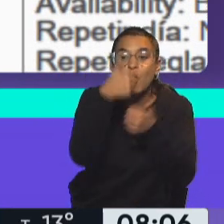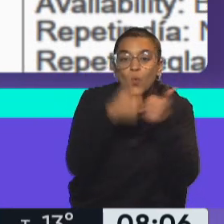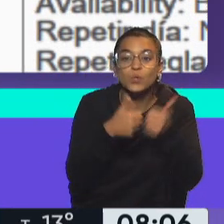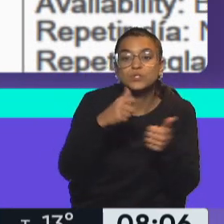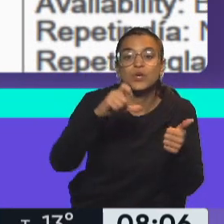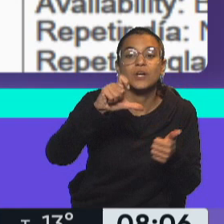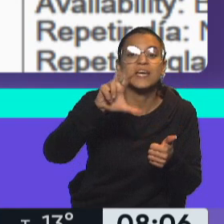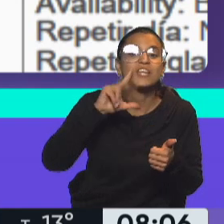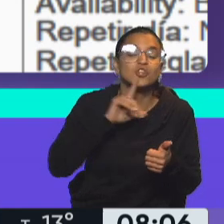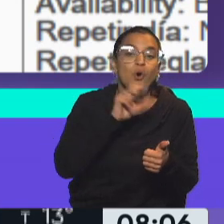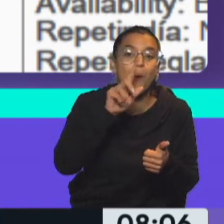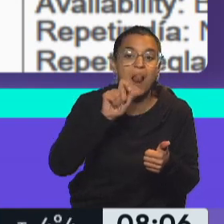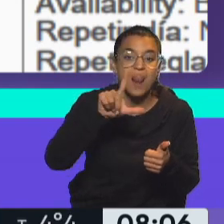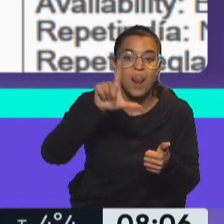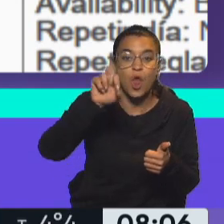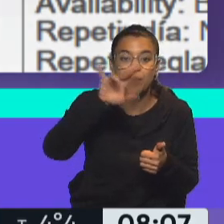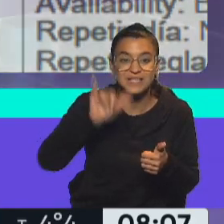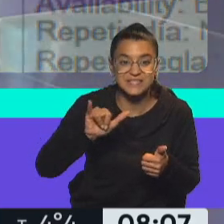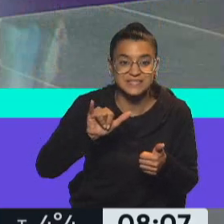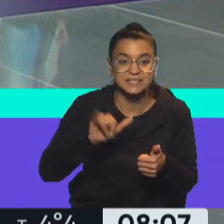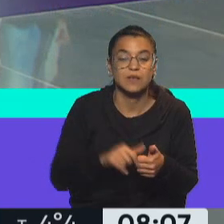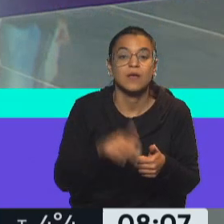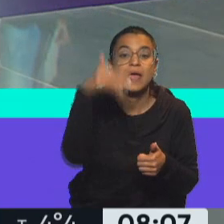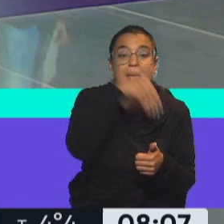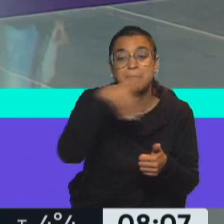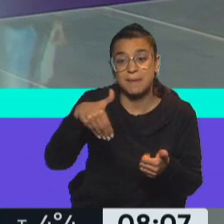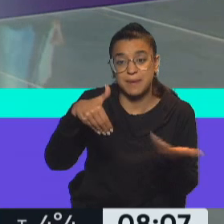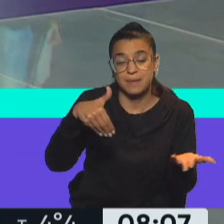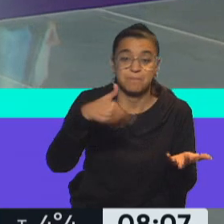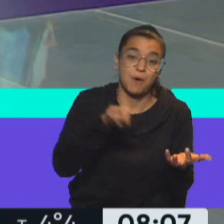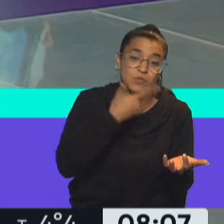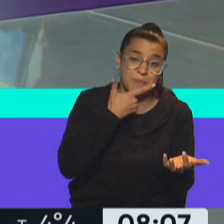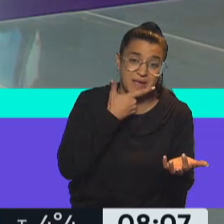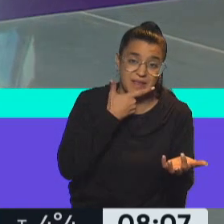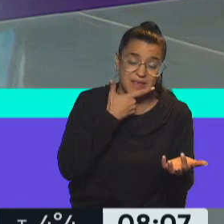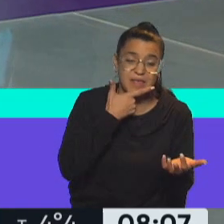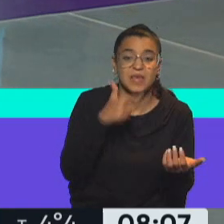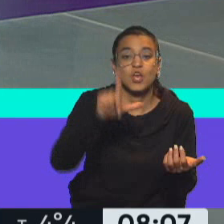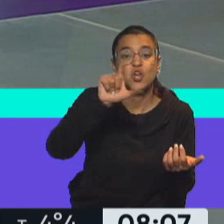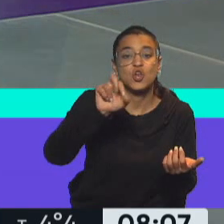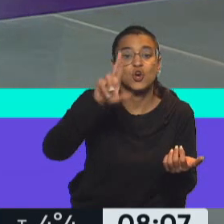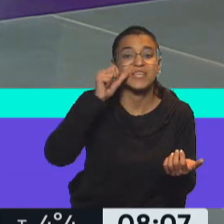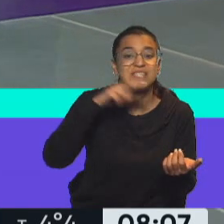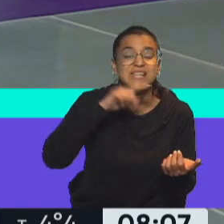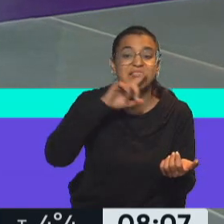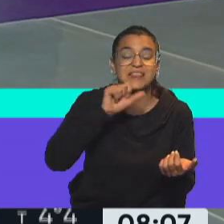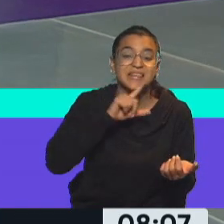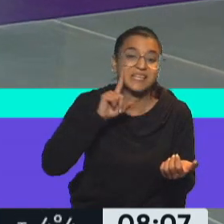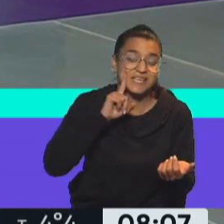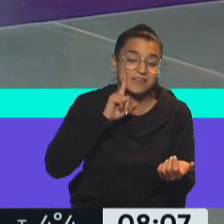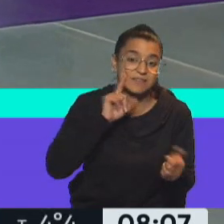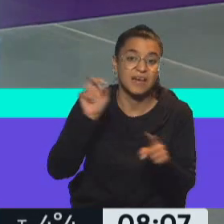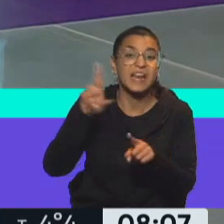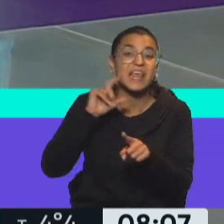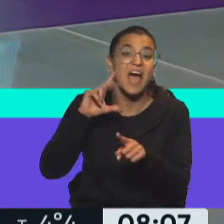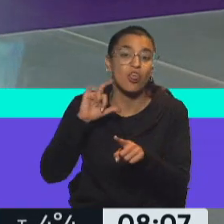podía estar. Es decir, no está encriptado el mensaje, para MM nada. MM parece ser Mauricio Macri. Lorenzetti parece ser Ricardo